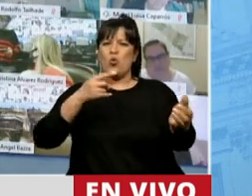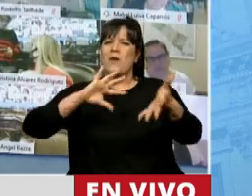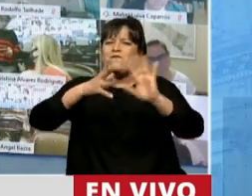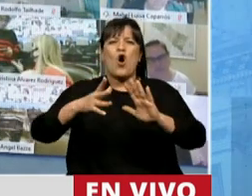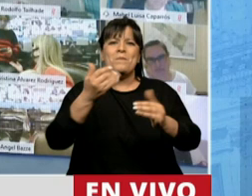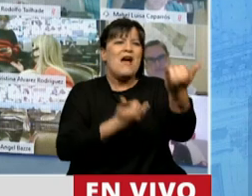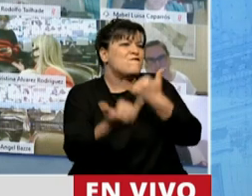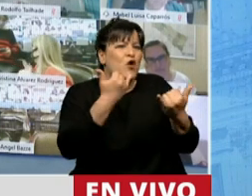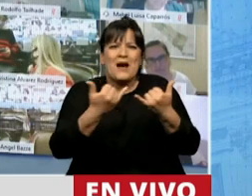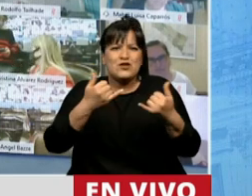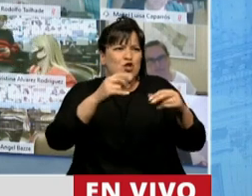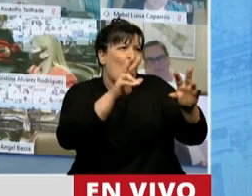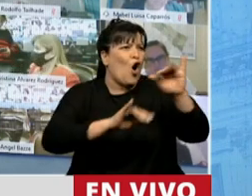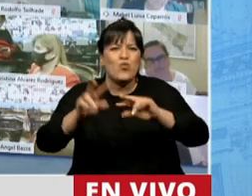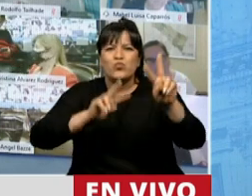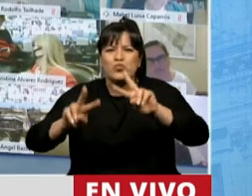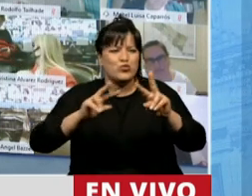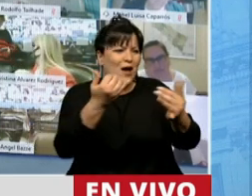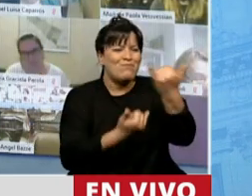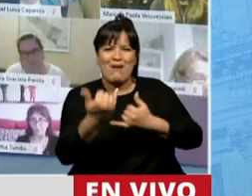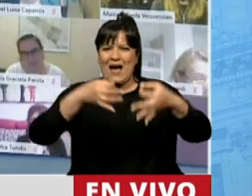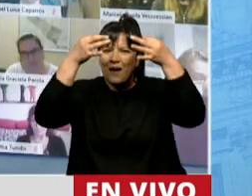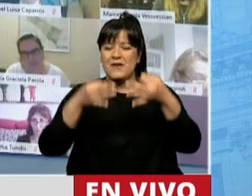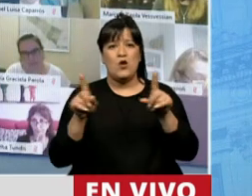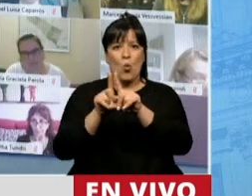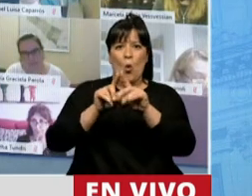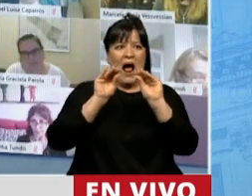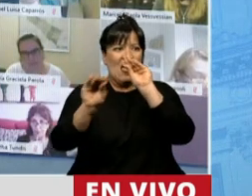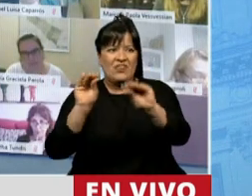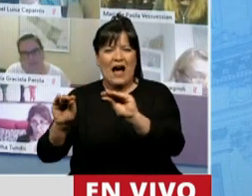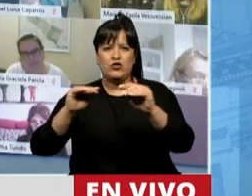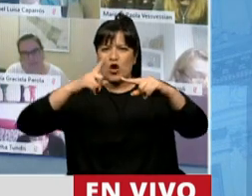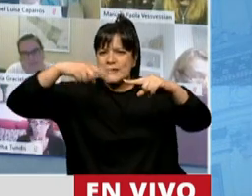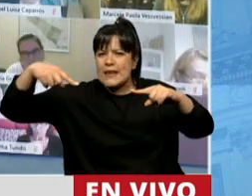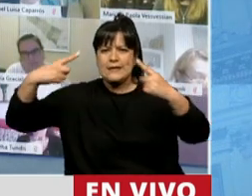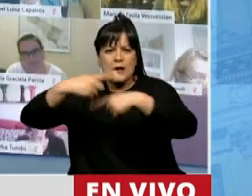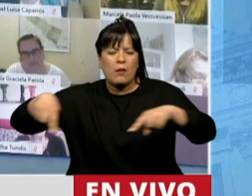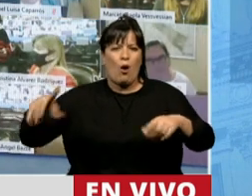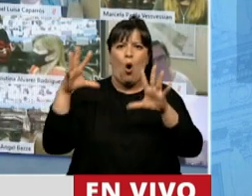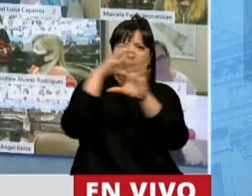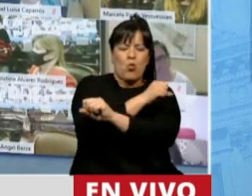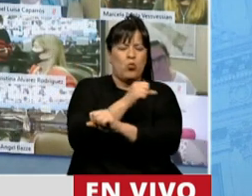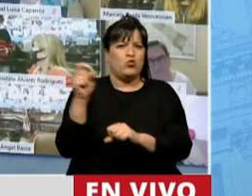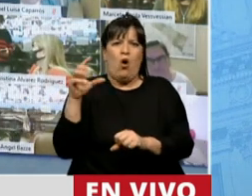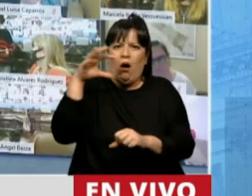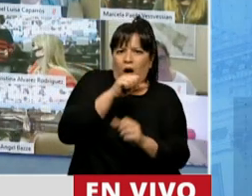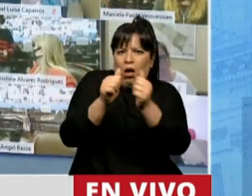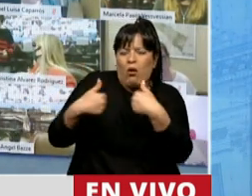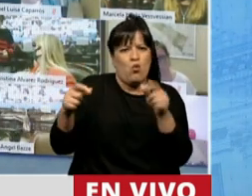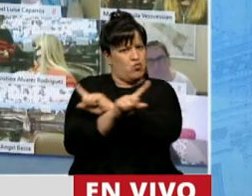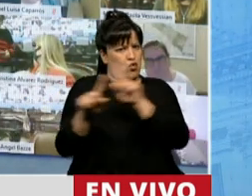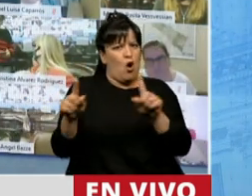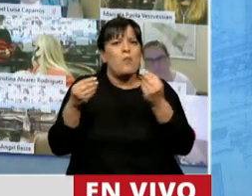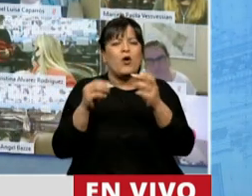información disponible y de digna que no se oculte datos que son importantes también para nosotros para saber dónde estamos parados justamente porque las políticas